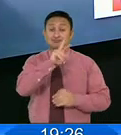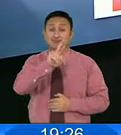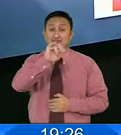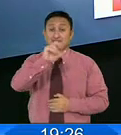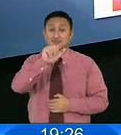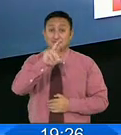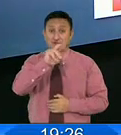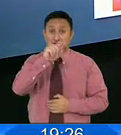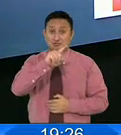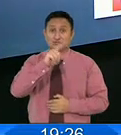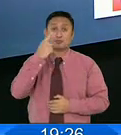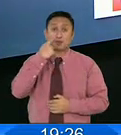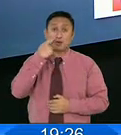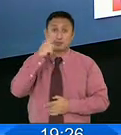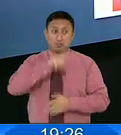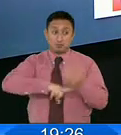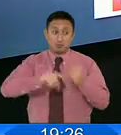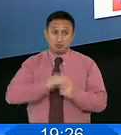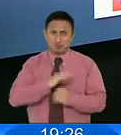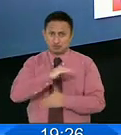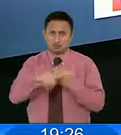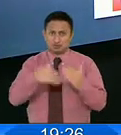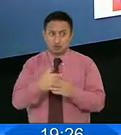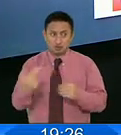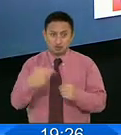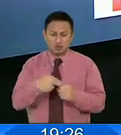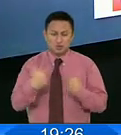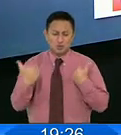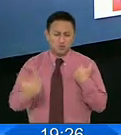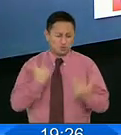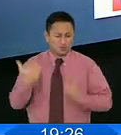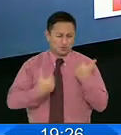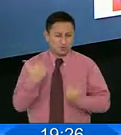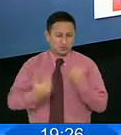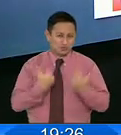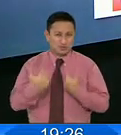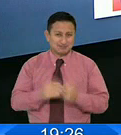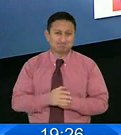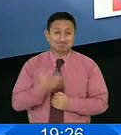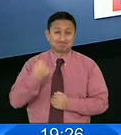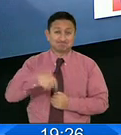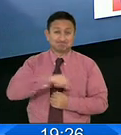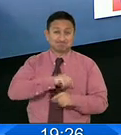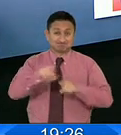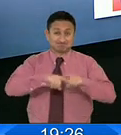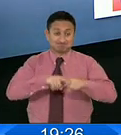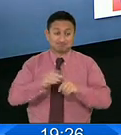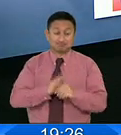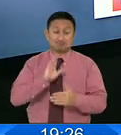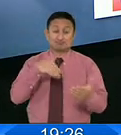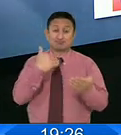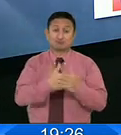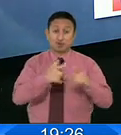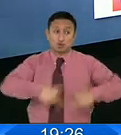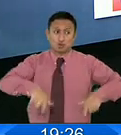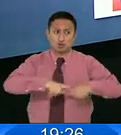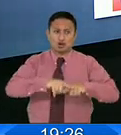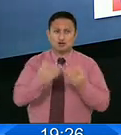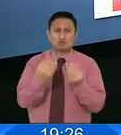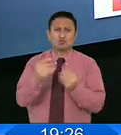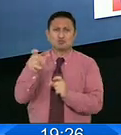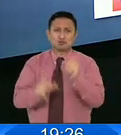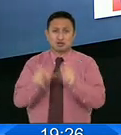hermanos festejaron con alegría la participación del joven ciclista en la Vuelta a España. A este lugar llegan decenas de visitantes que